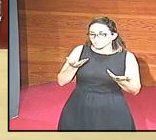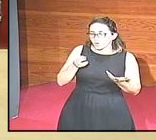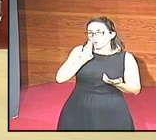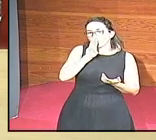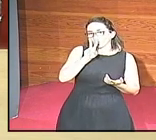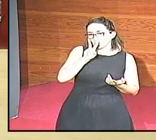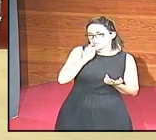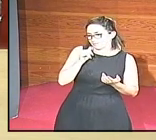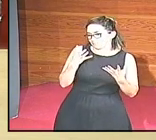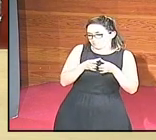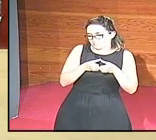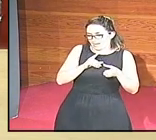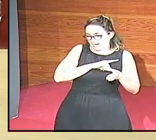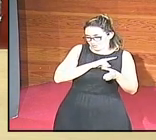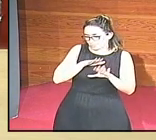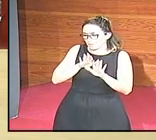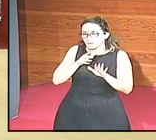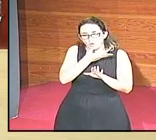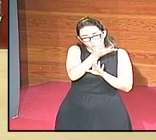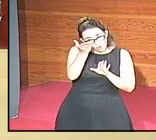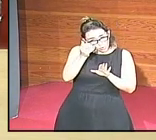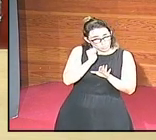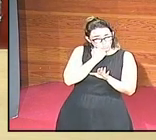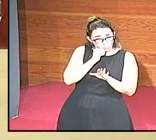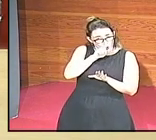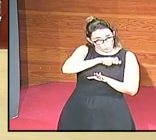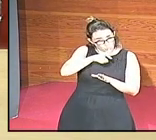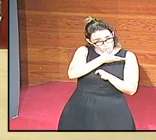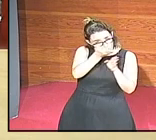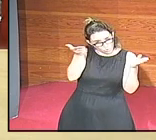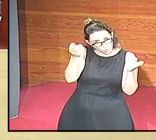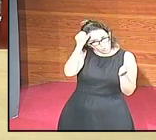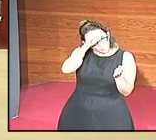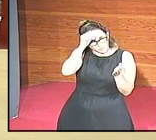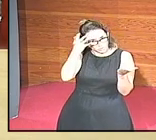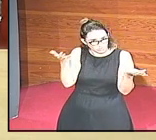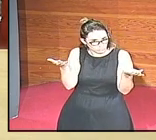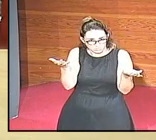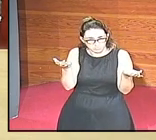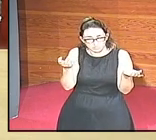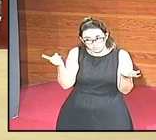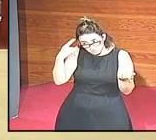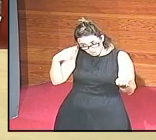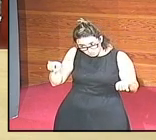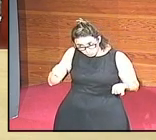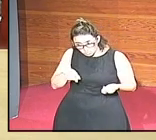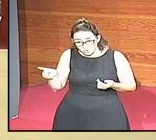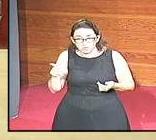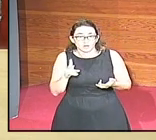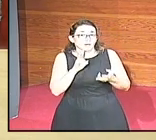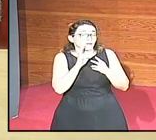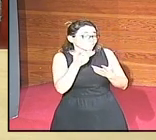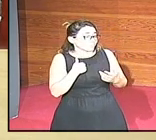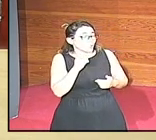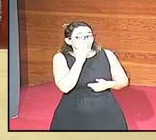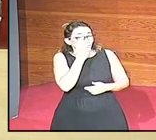su ejército y tal cual, pero ¿y el pueblo? ¿Cómo el pueblo, no sé si tienes información? No puedo entrar en Rusia, es una pregunta